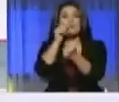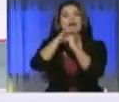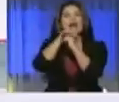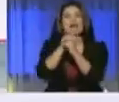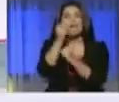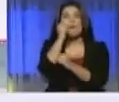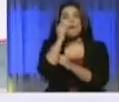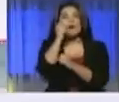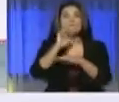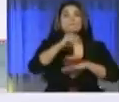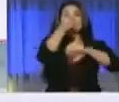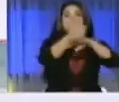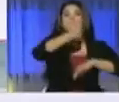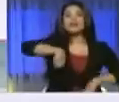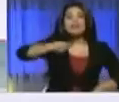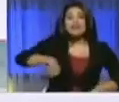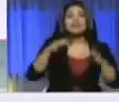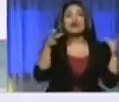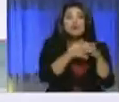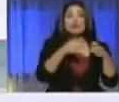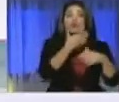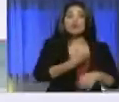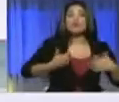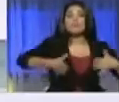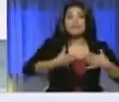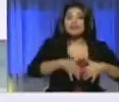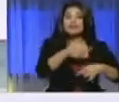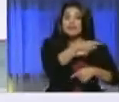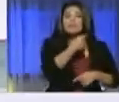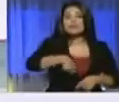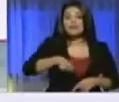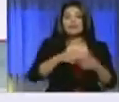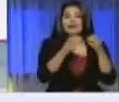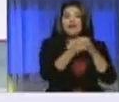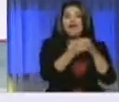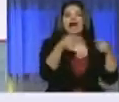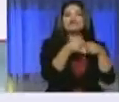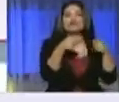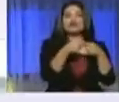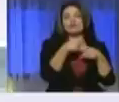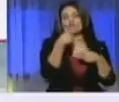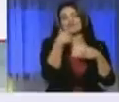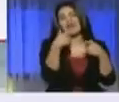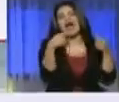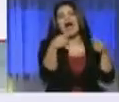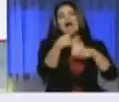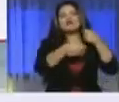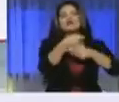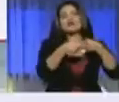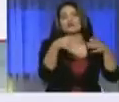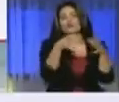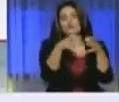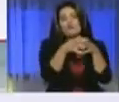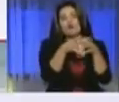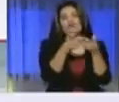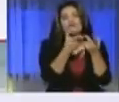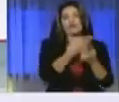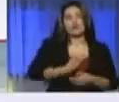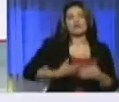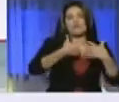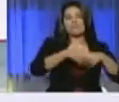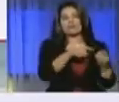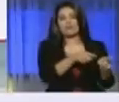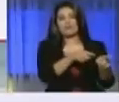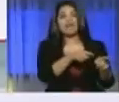Toda la MUT, Acción Democrática, Primero Justicia, COPEI, toda esa derecha que hoy es la MUT, puso a Pedro